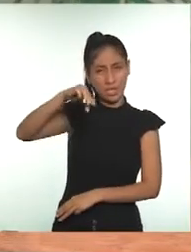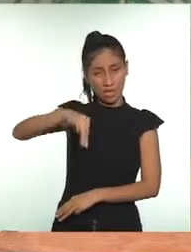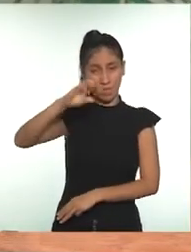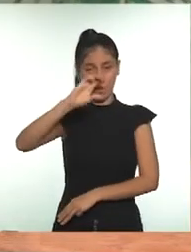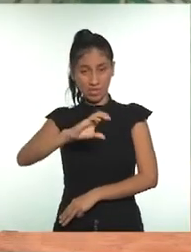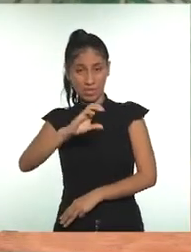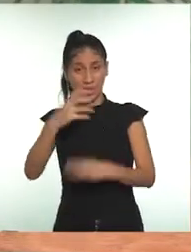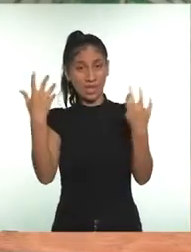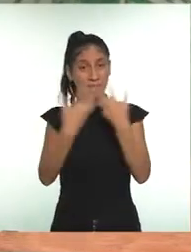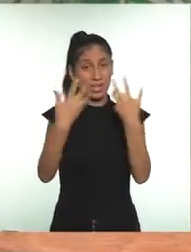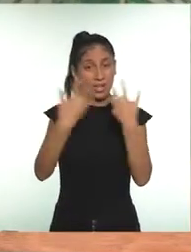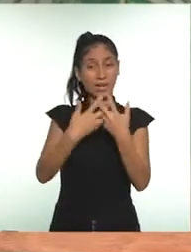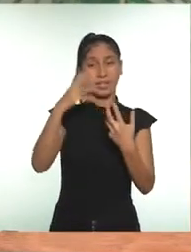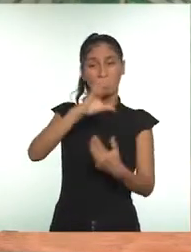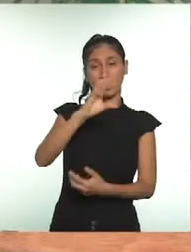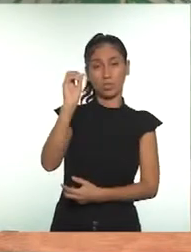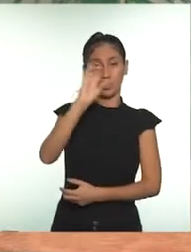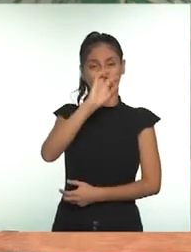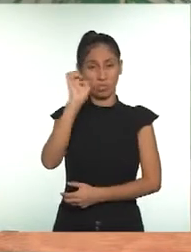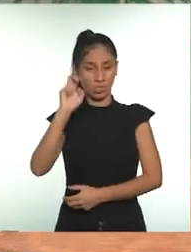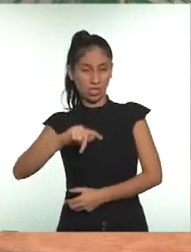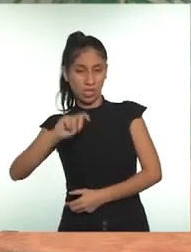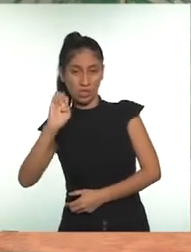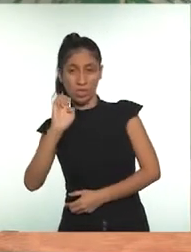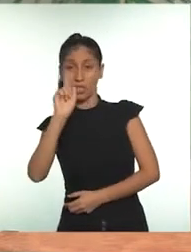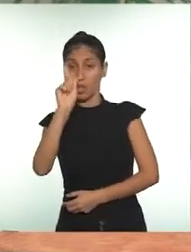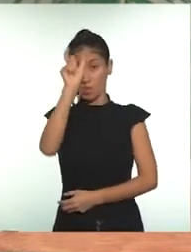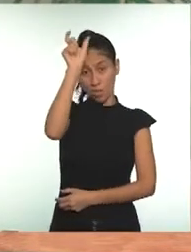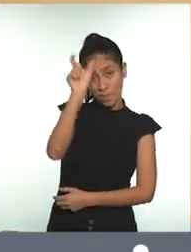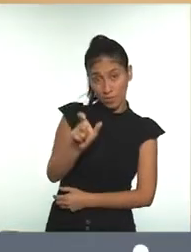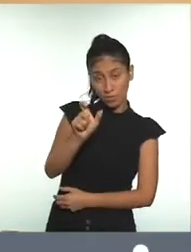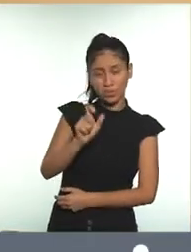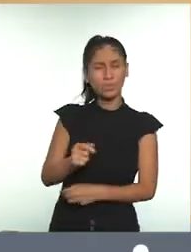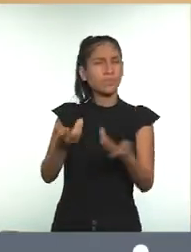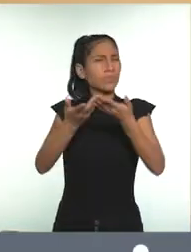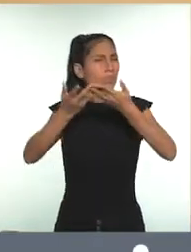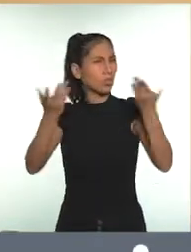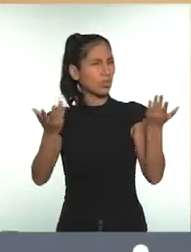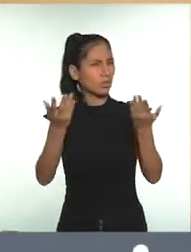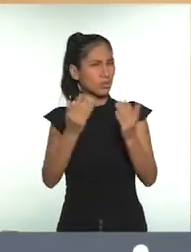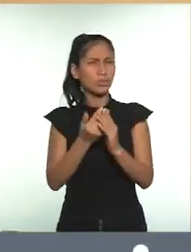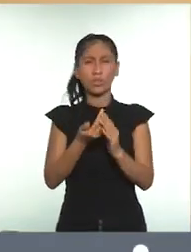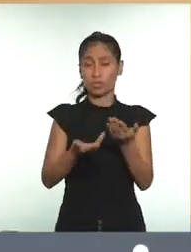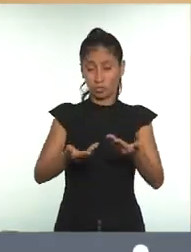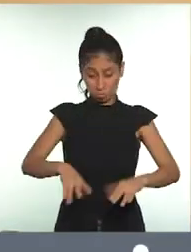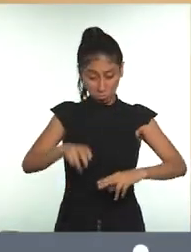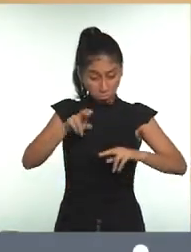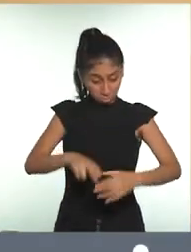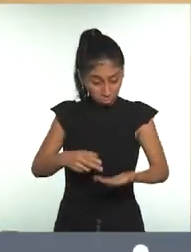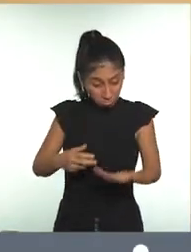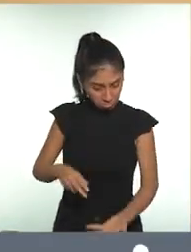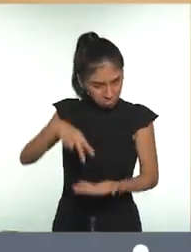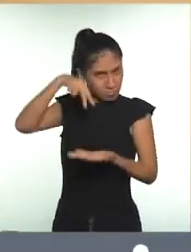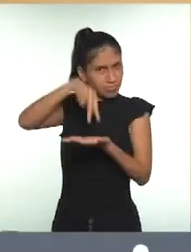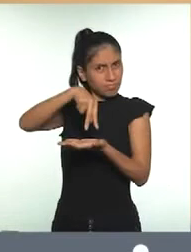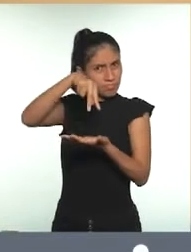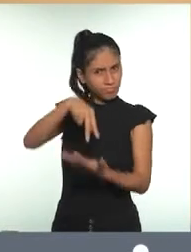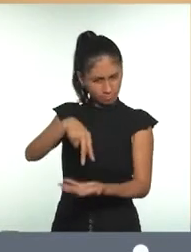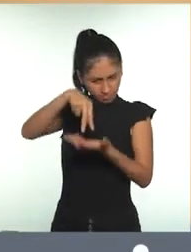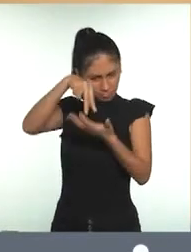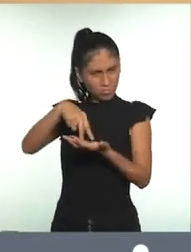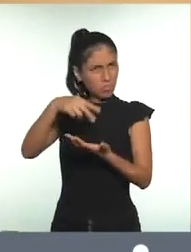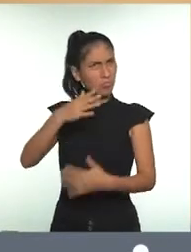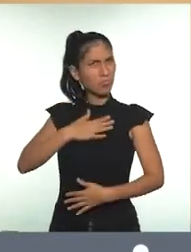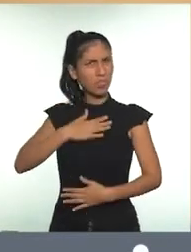es igual al cociente de la masa entre el cuadrado de la estatura de una persona. Entonces, nos subimos a una balanza para